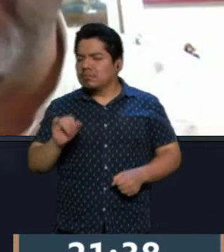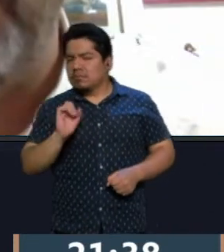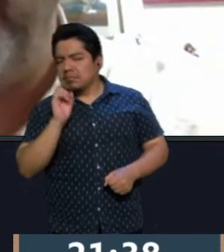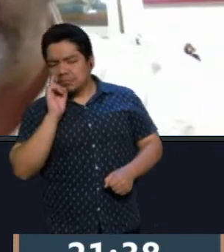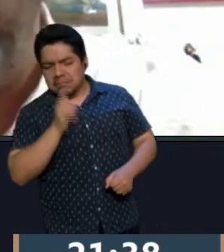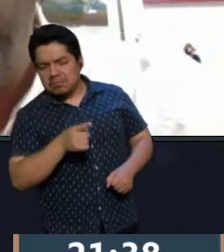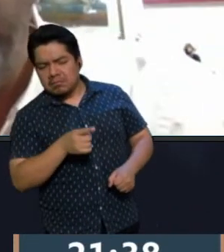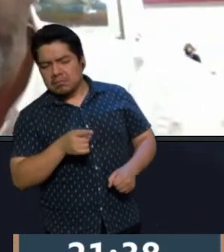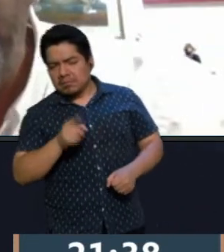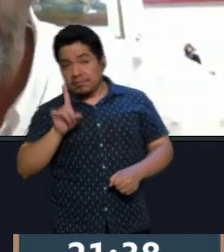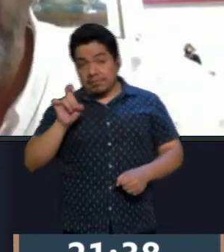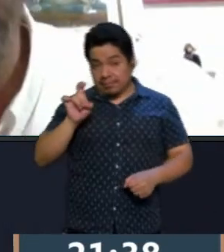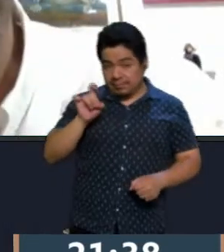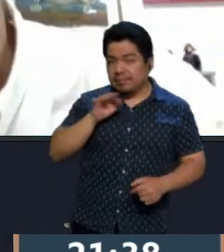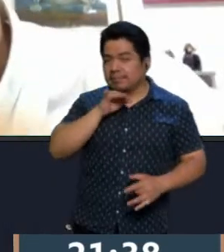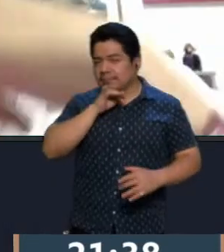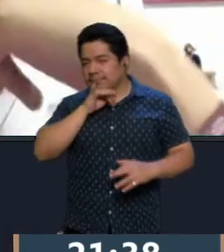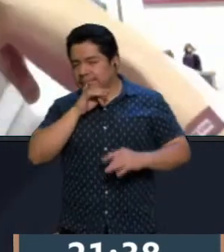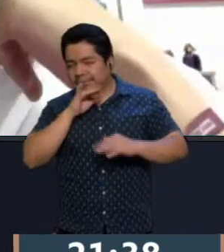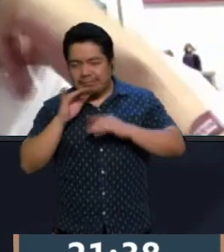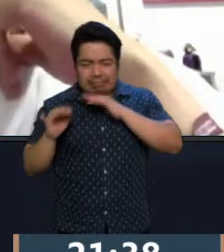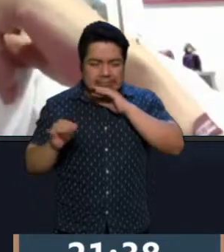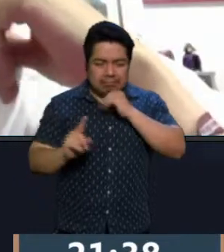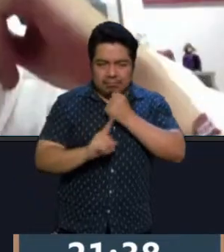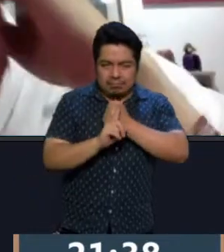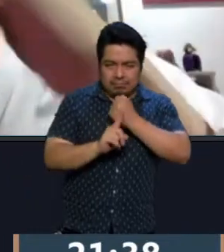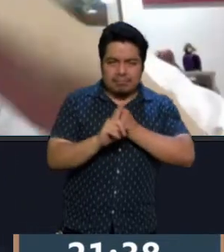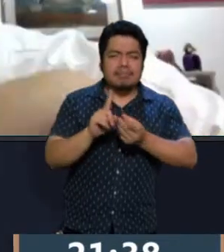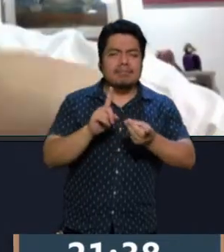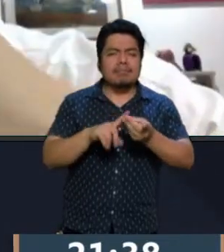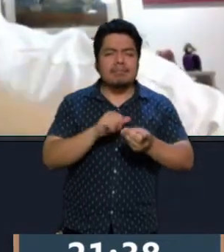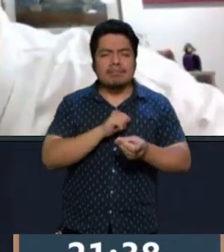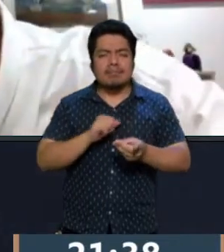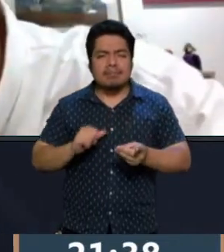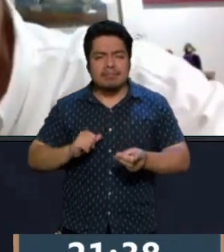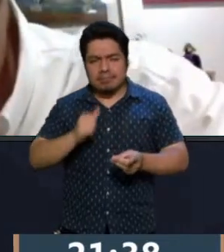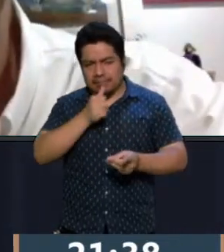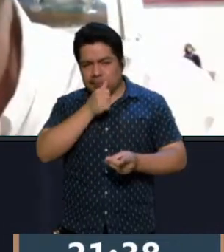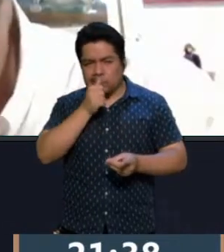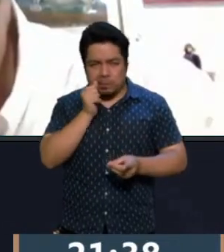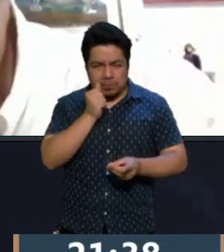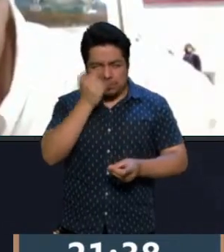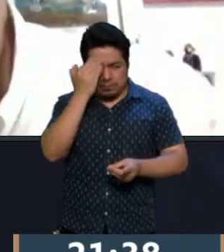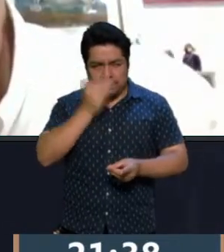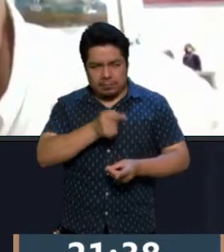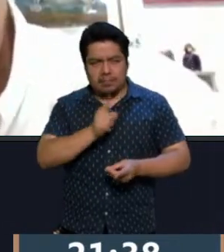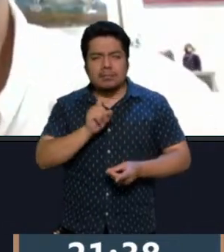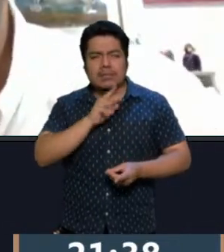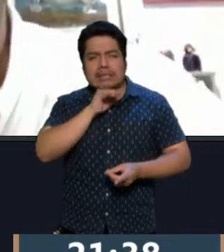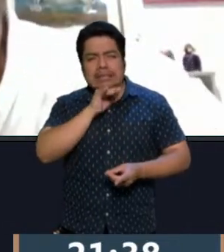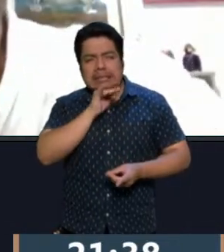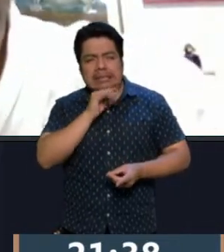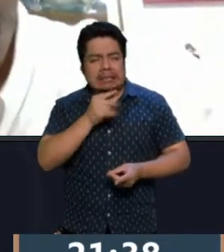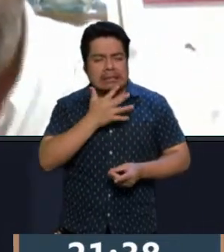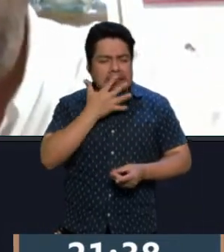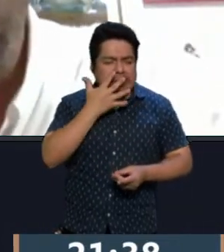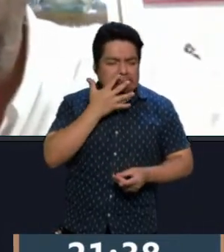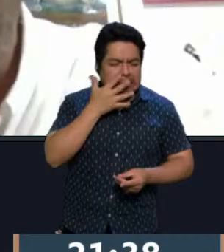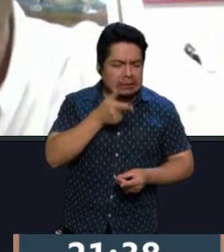cuando se dio el problema del agua en la alcaldía de Benito Juárez, el agua que presentaba algunos